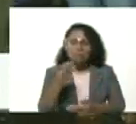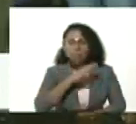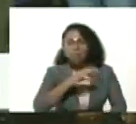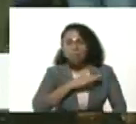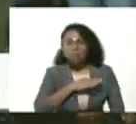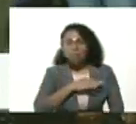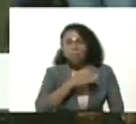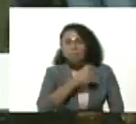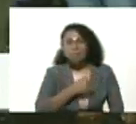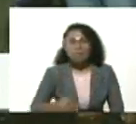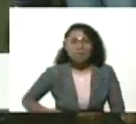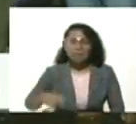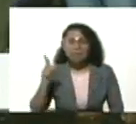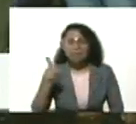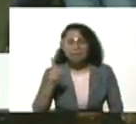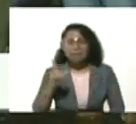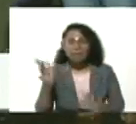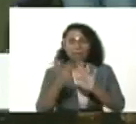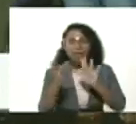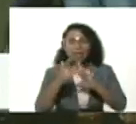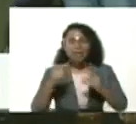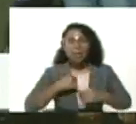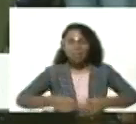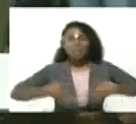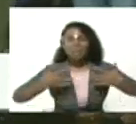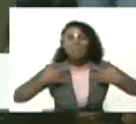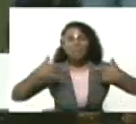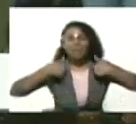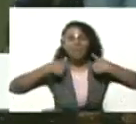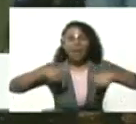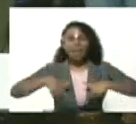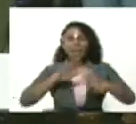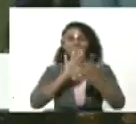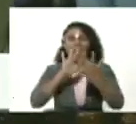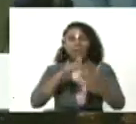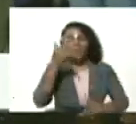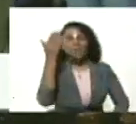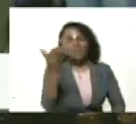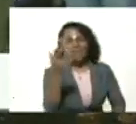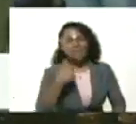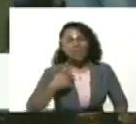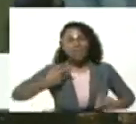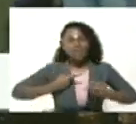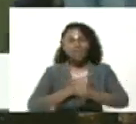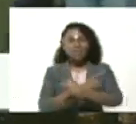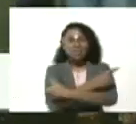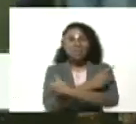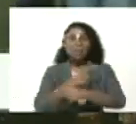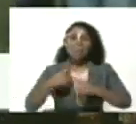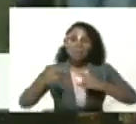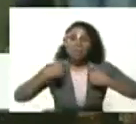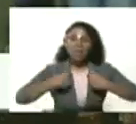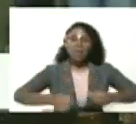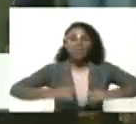presidente, por este pase. Estoy emocionada porque estoy aquí hablando con usted, estoy nerviosa, pero